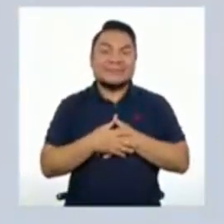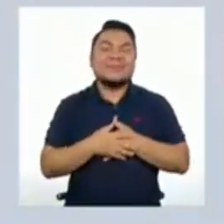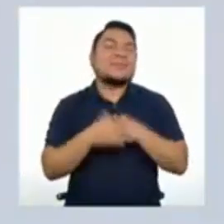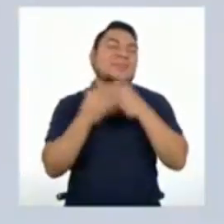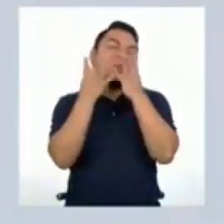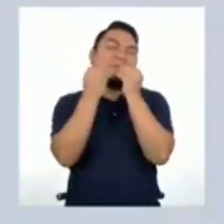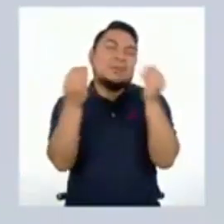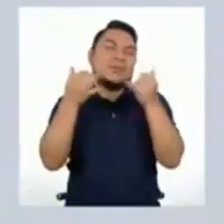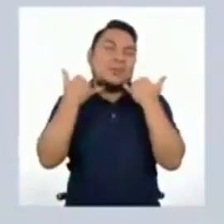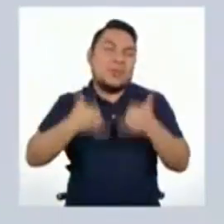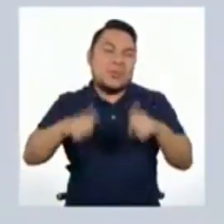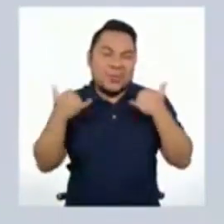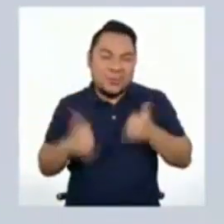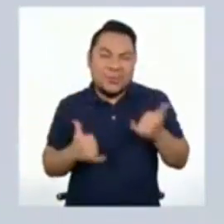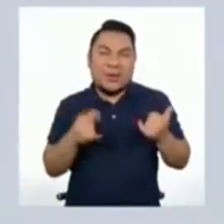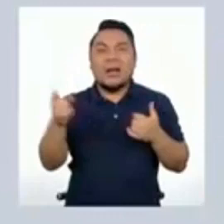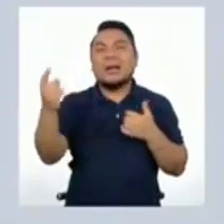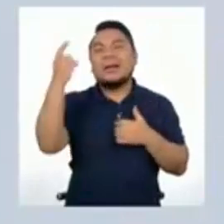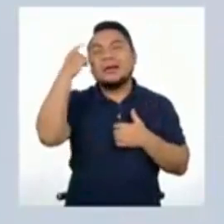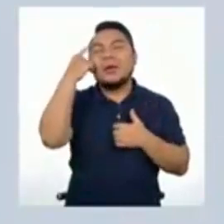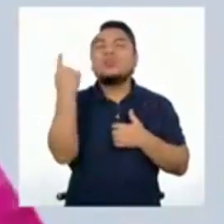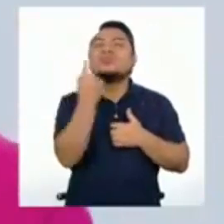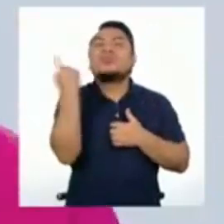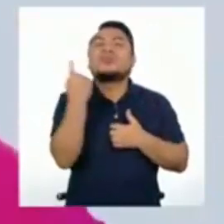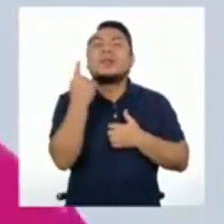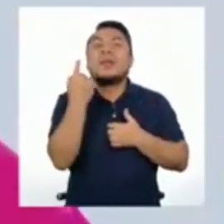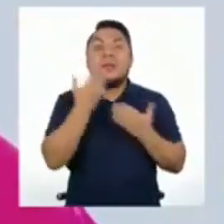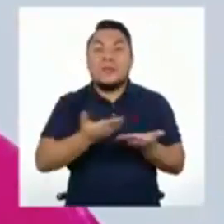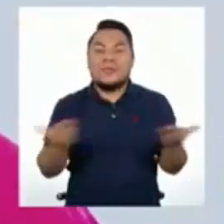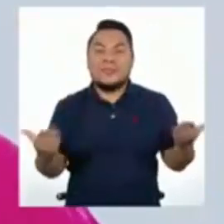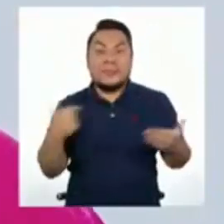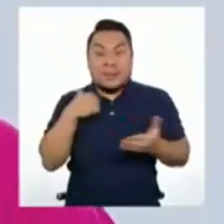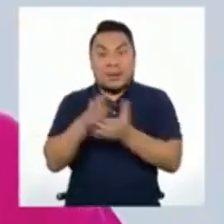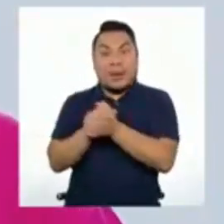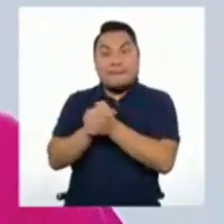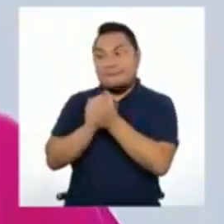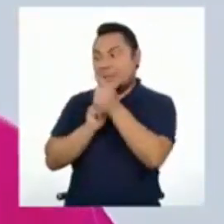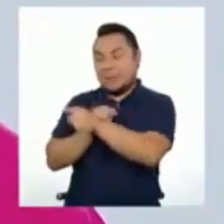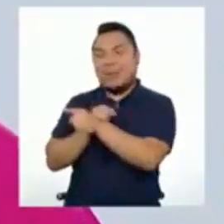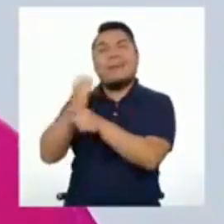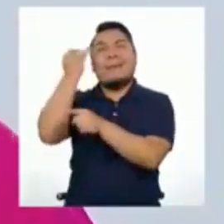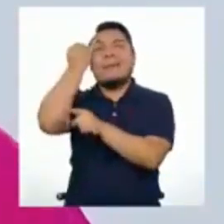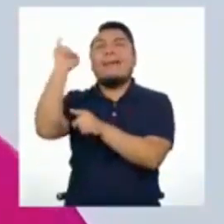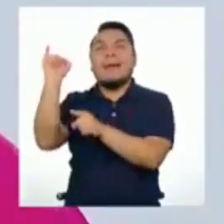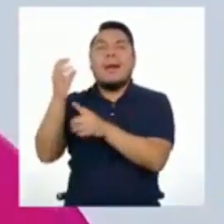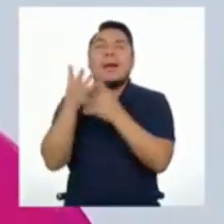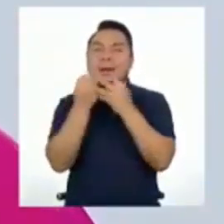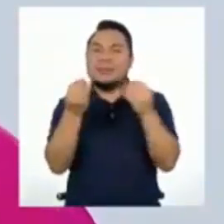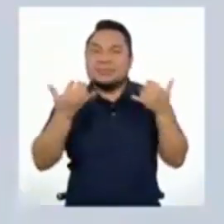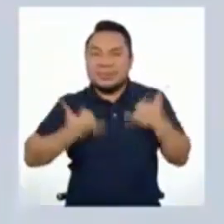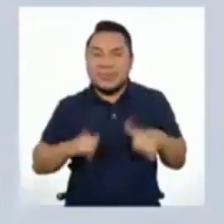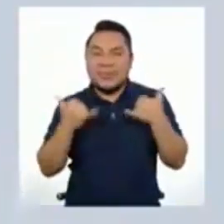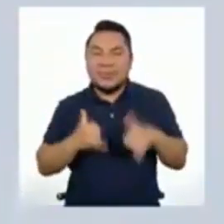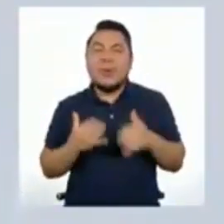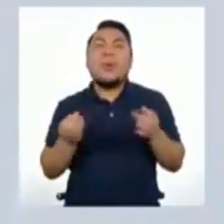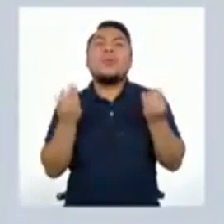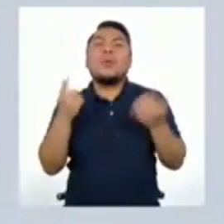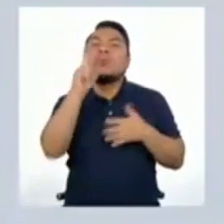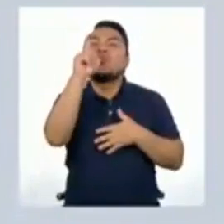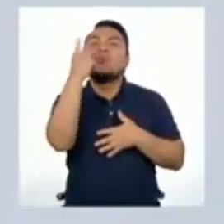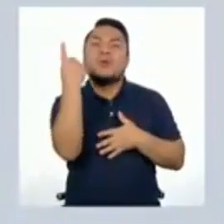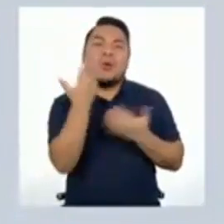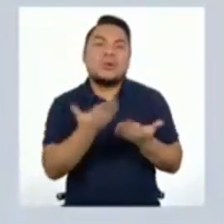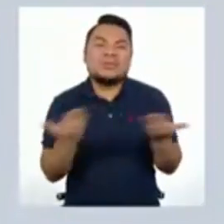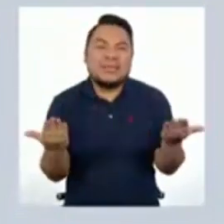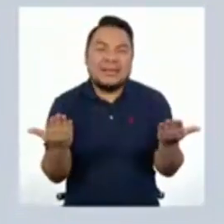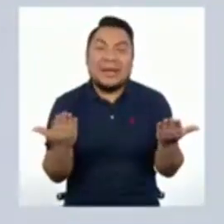¿Cuántos juegos y solo usando una cosa? Un amigo también descubrió la forma de crear muchos juegos con una sola